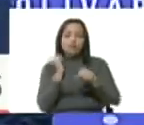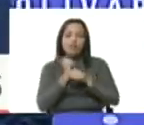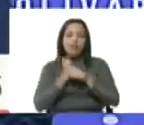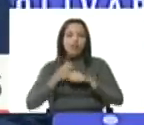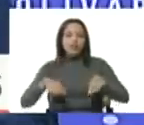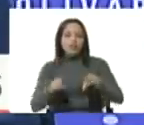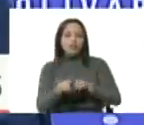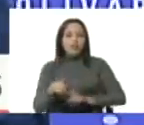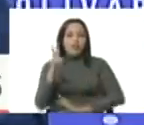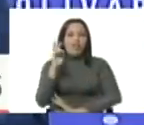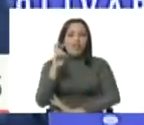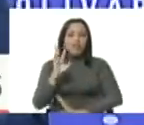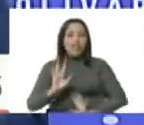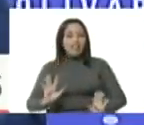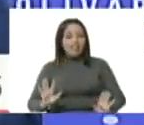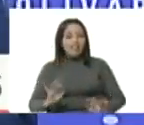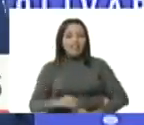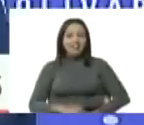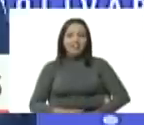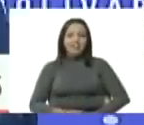Es viernes